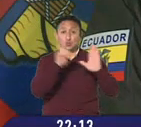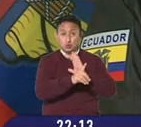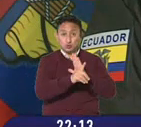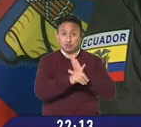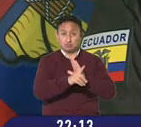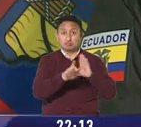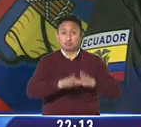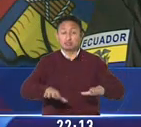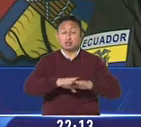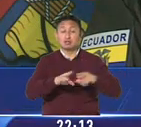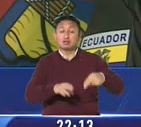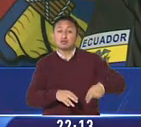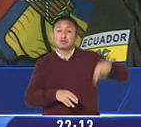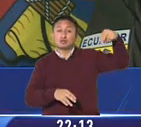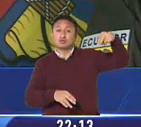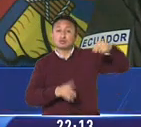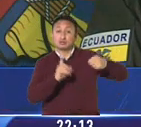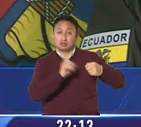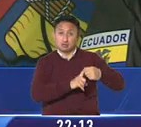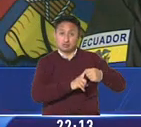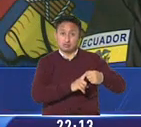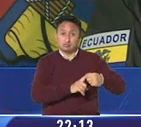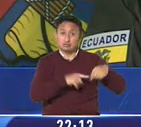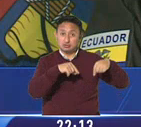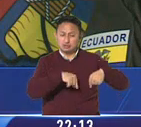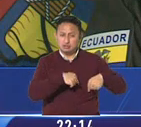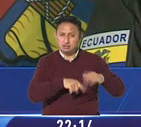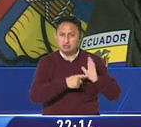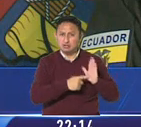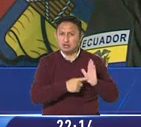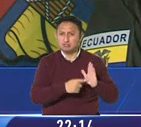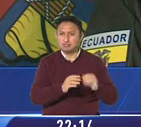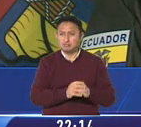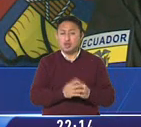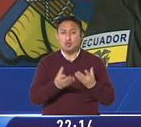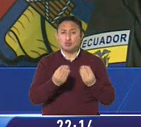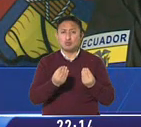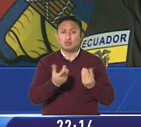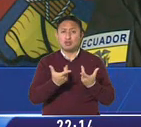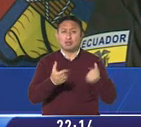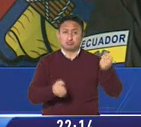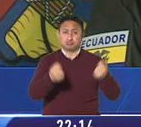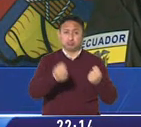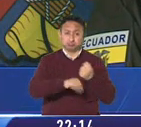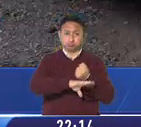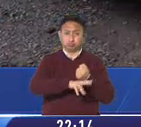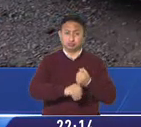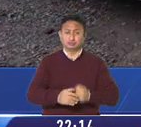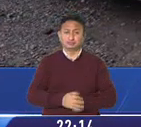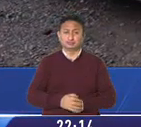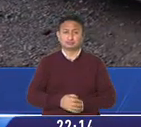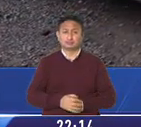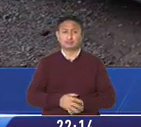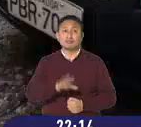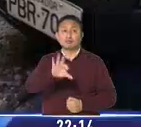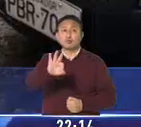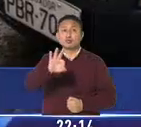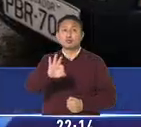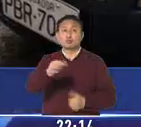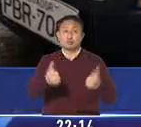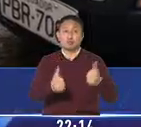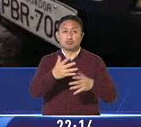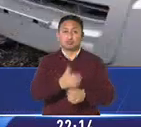el sector norte de la ciudad, donde existen más robo de vehículos. Nueve vehículos